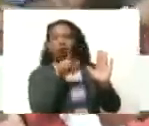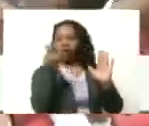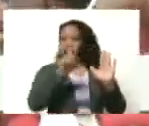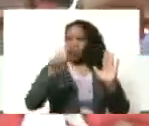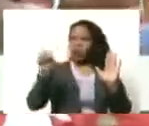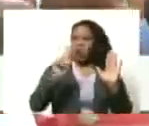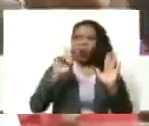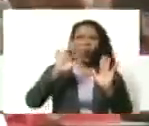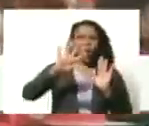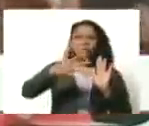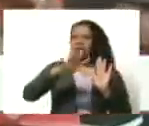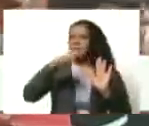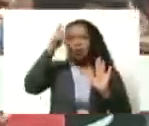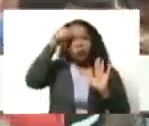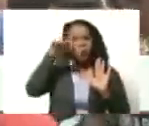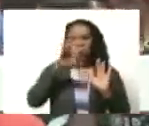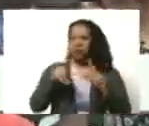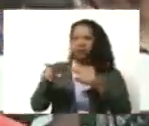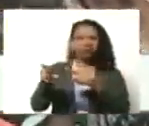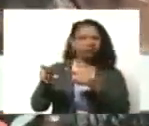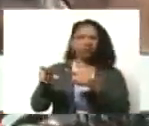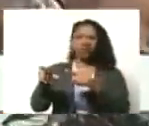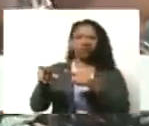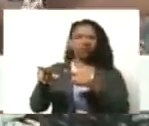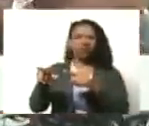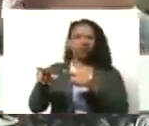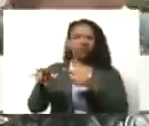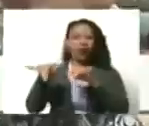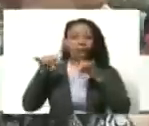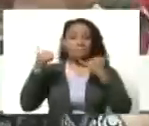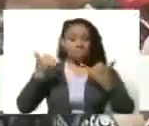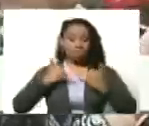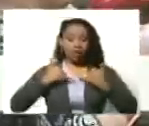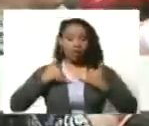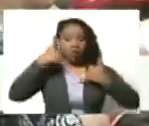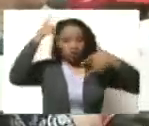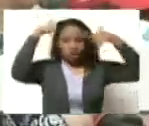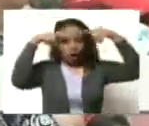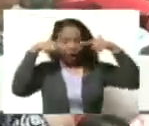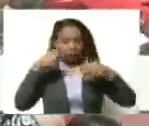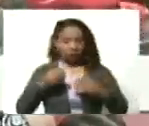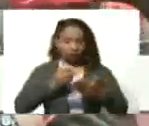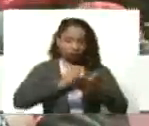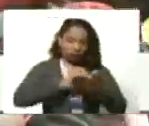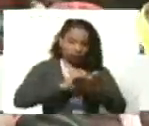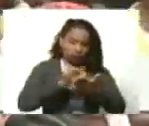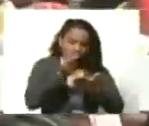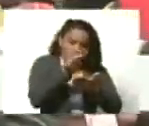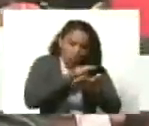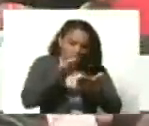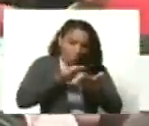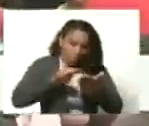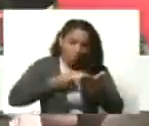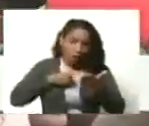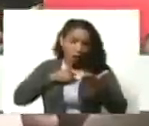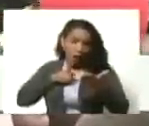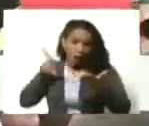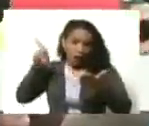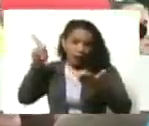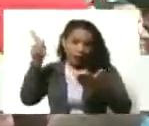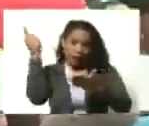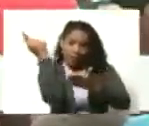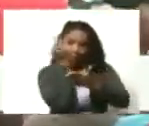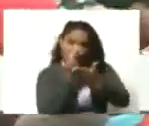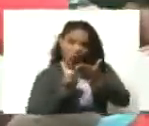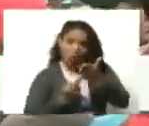no se parece al pueblo. Y él mismo se puso a dibujar, y eso es el resultado de lo